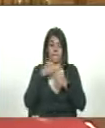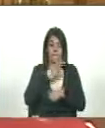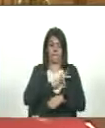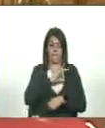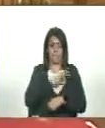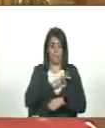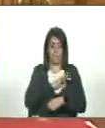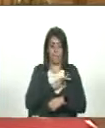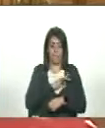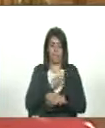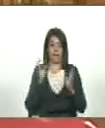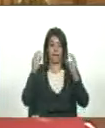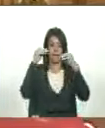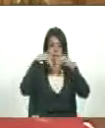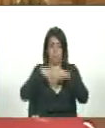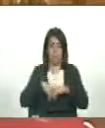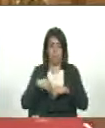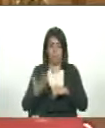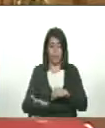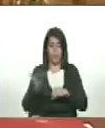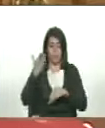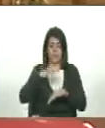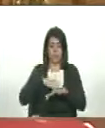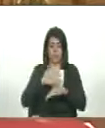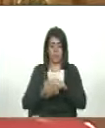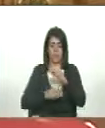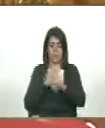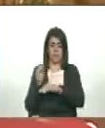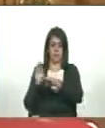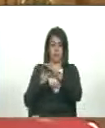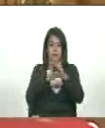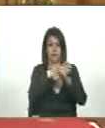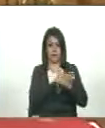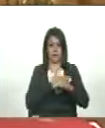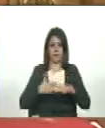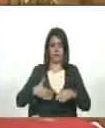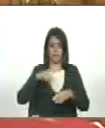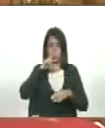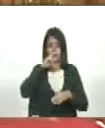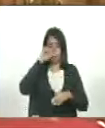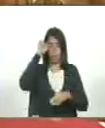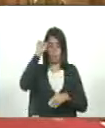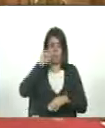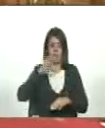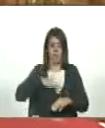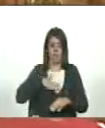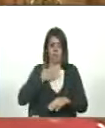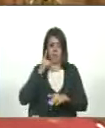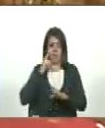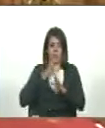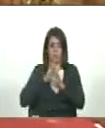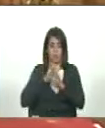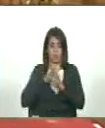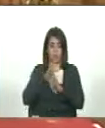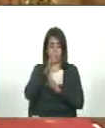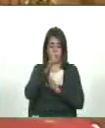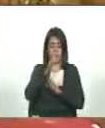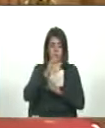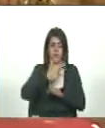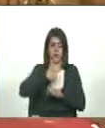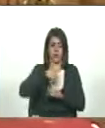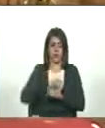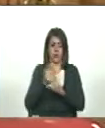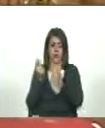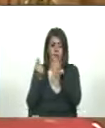social como un consenso esencial al que nos ha convocado el presidente Nicolás Maduro, podamos direccionar